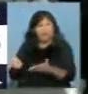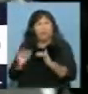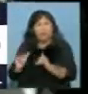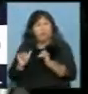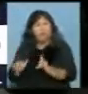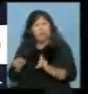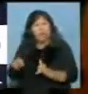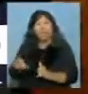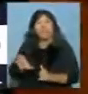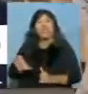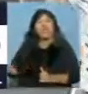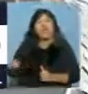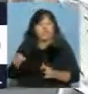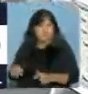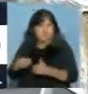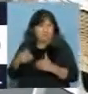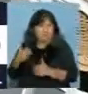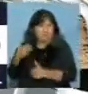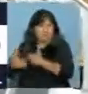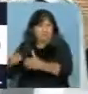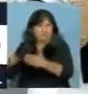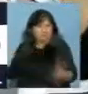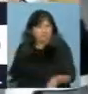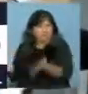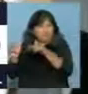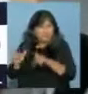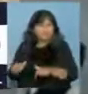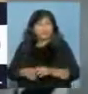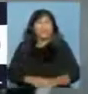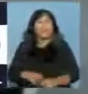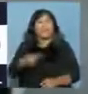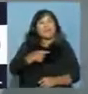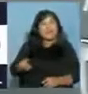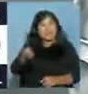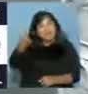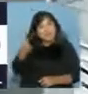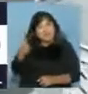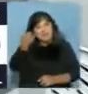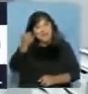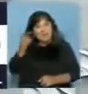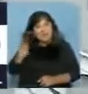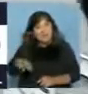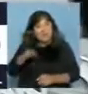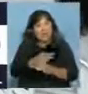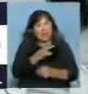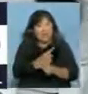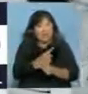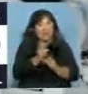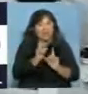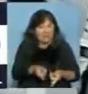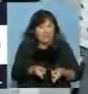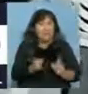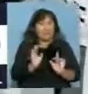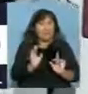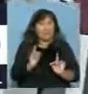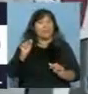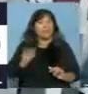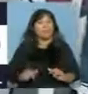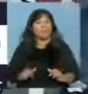futuro. La semana pasada pusimos en marcha el ciclo lectivo en primaria y en esta